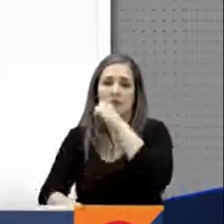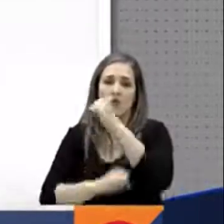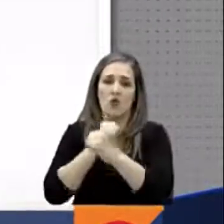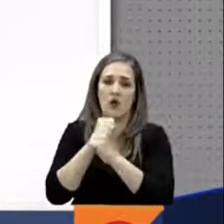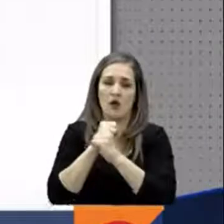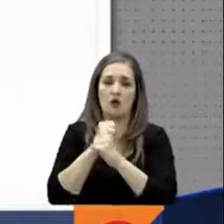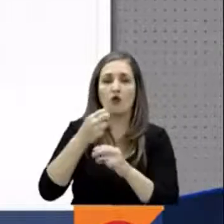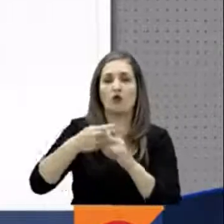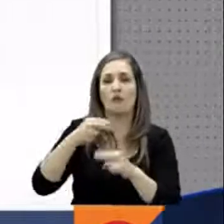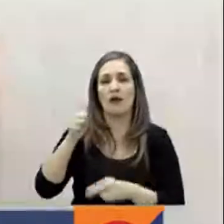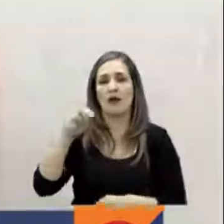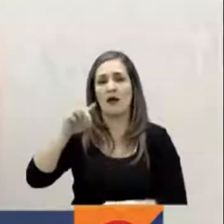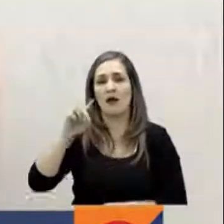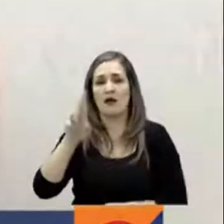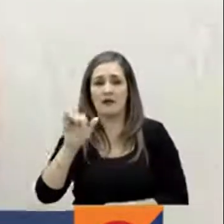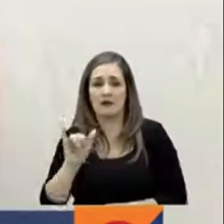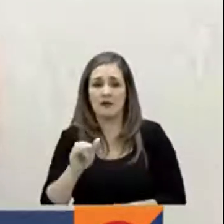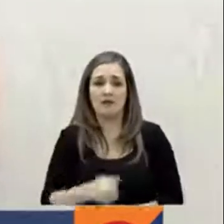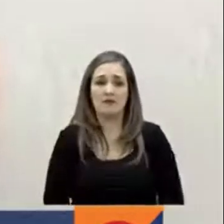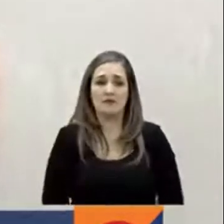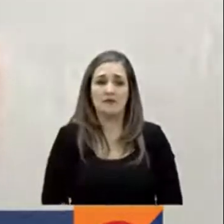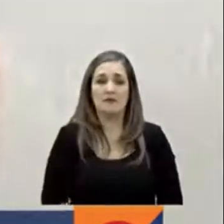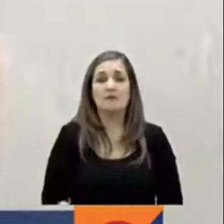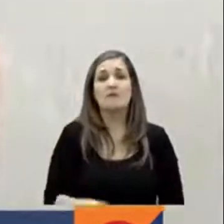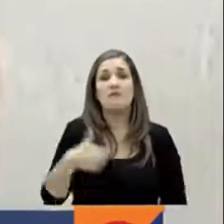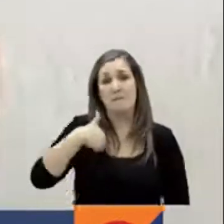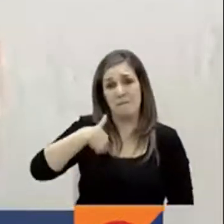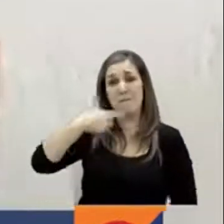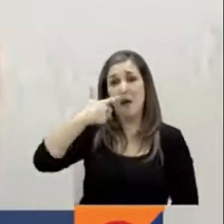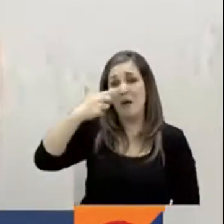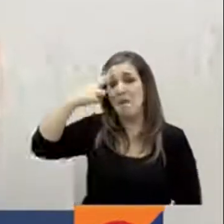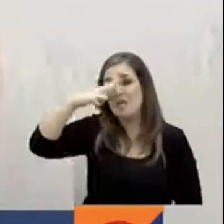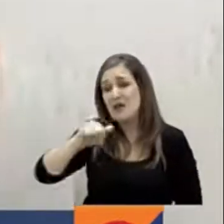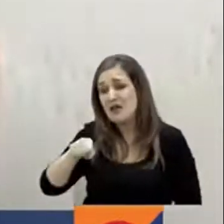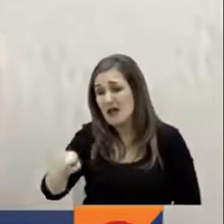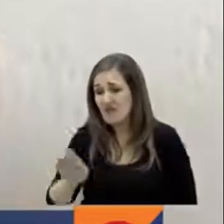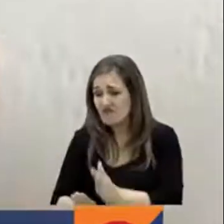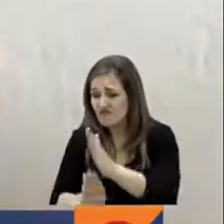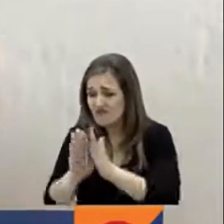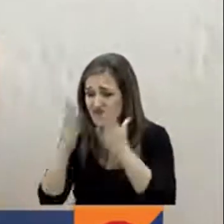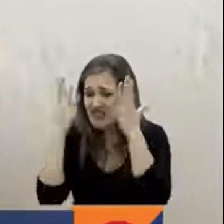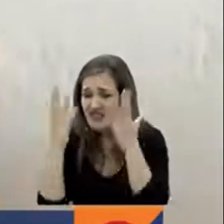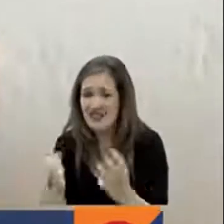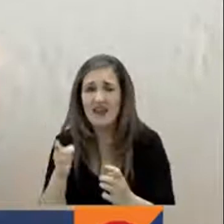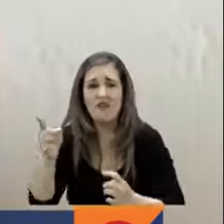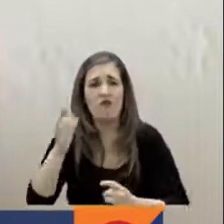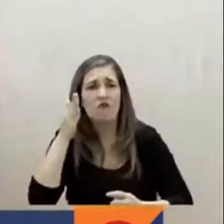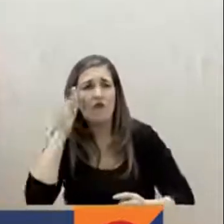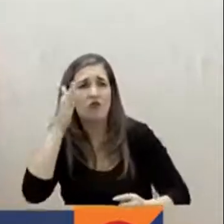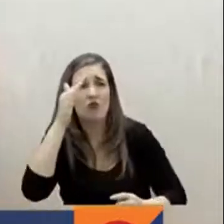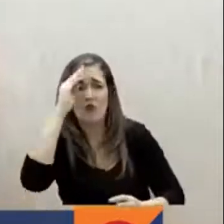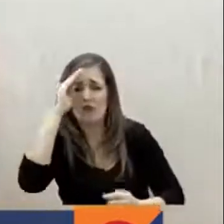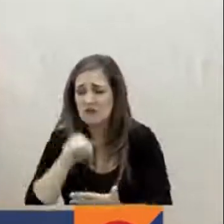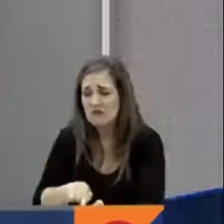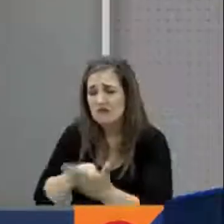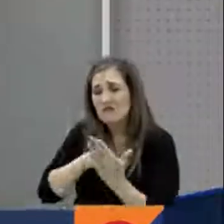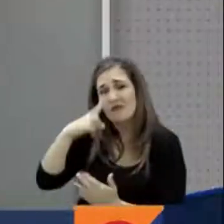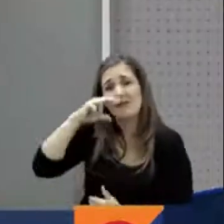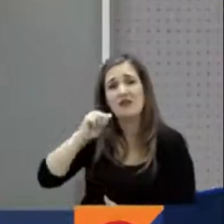edad, por su padre. Era una niña muy centrada y sabía de lo que quería para su futuro, para lo que